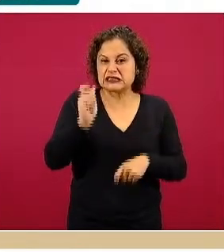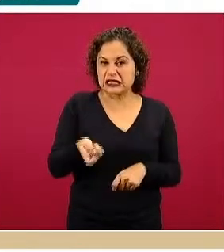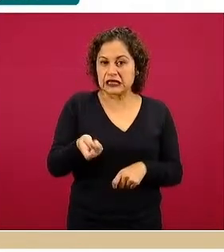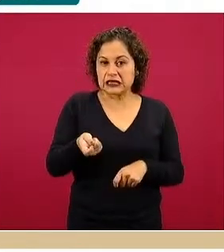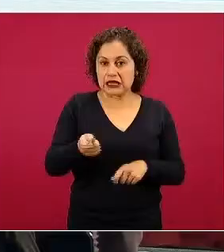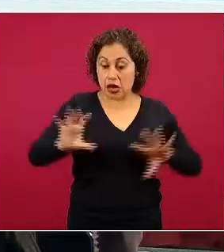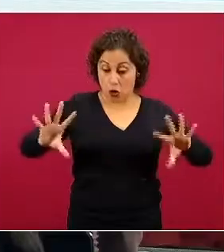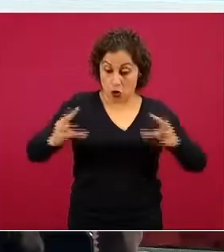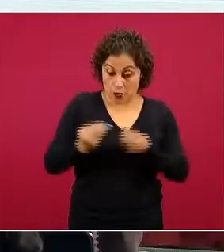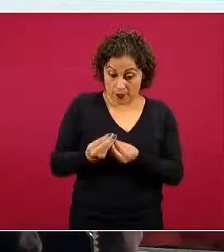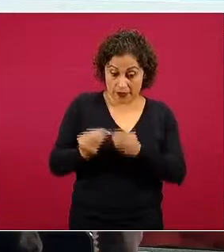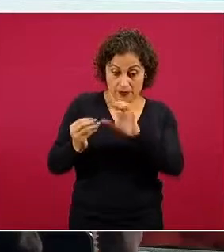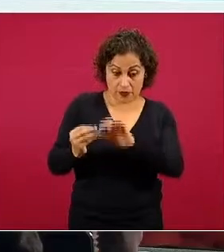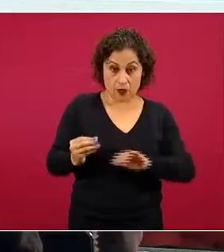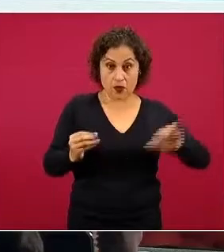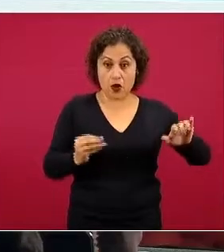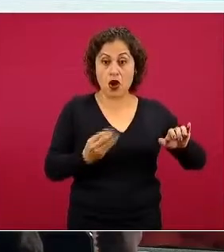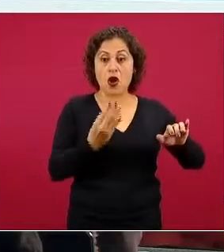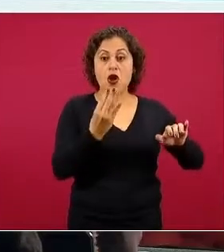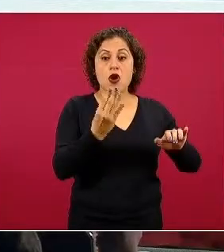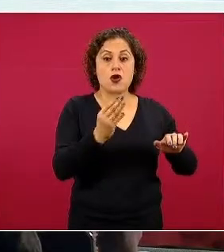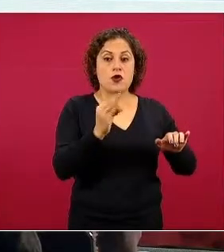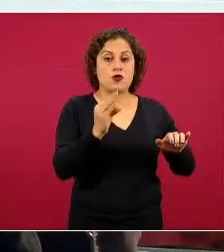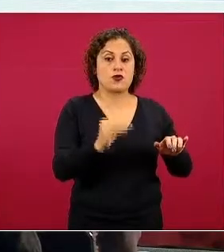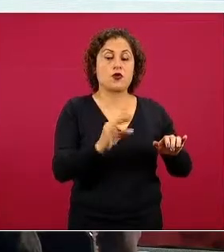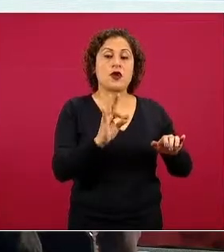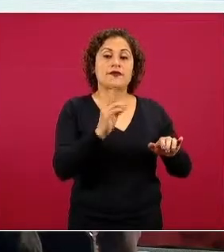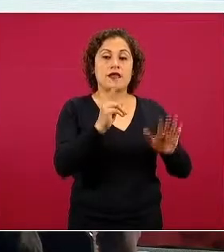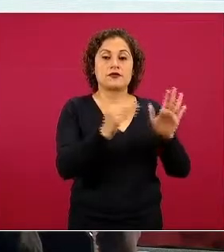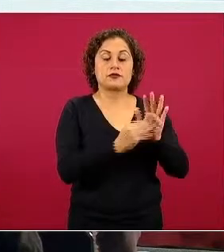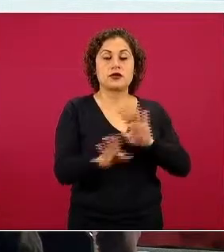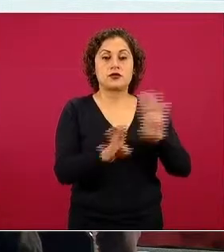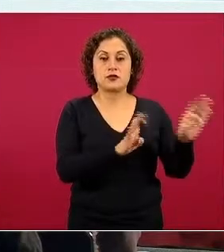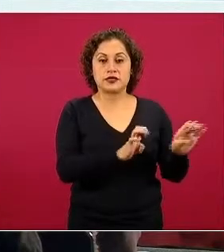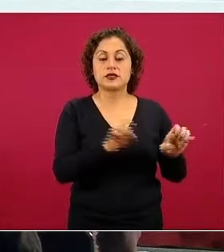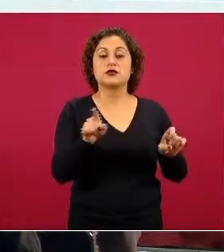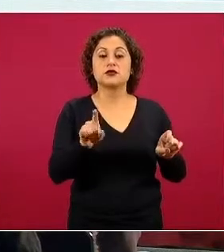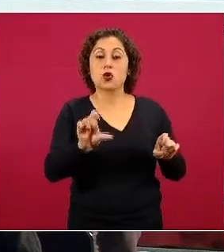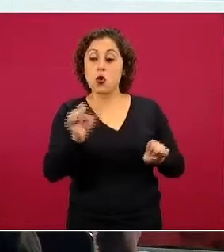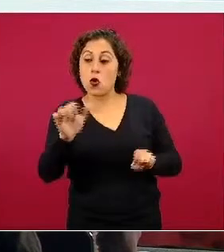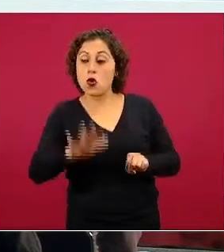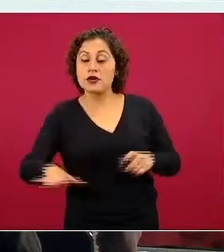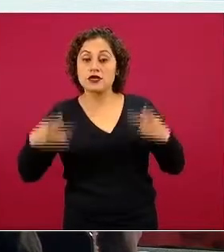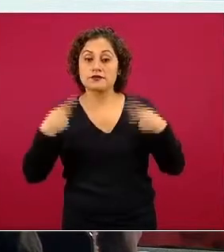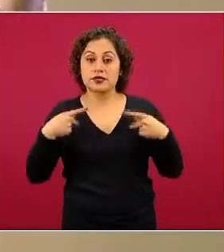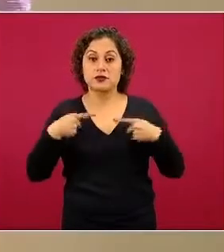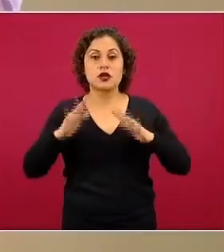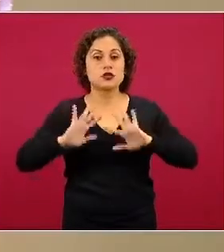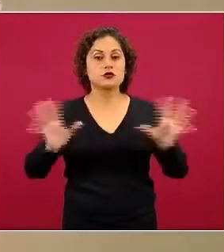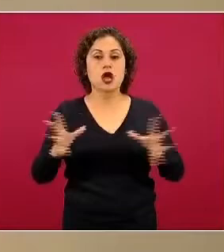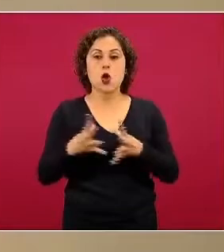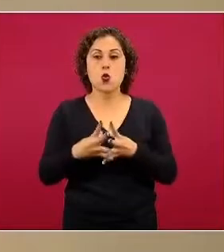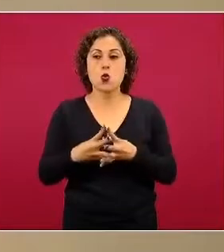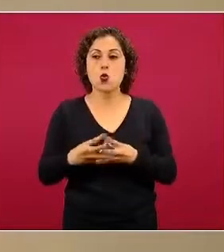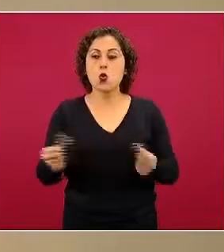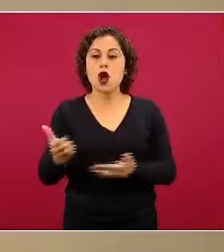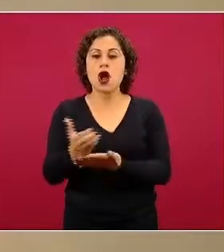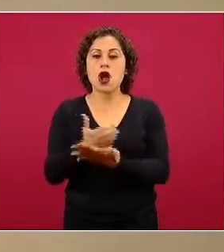ya se recuperó o desafortunadamente perdió la vida. Ese número